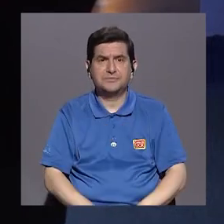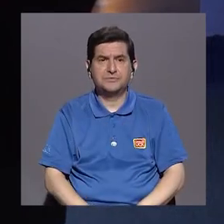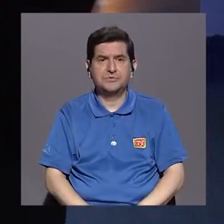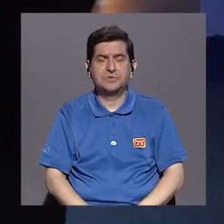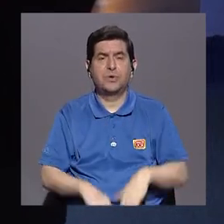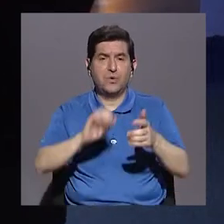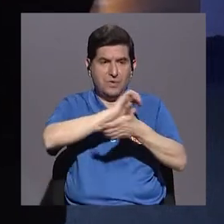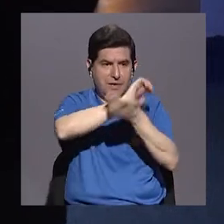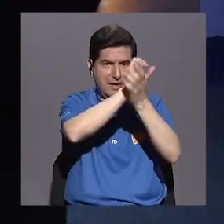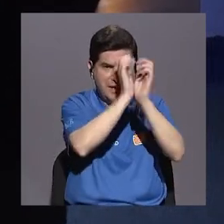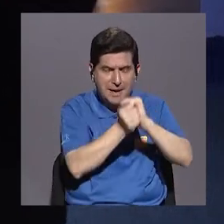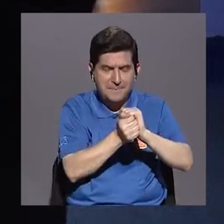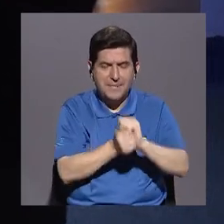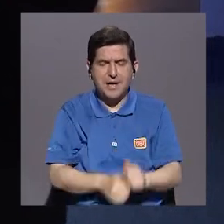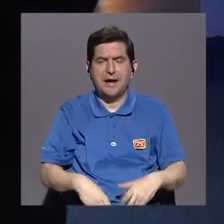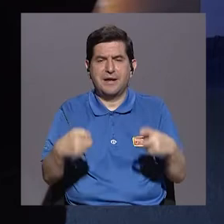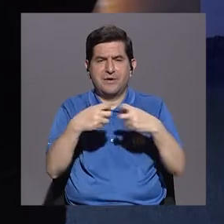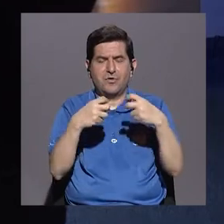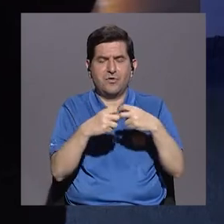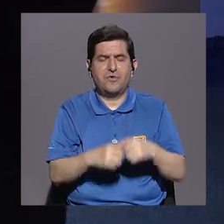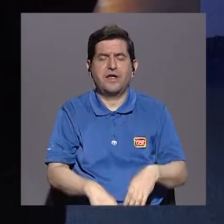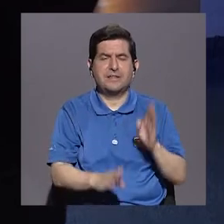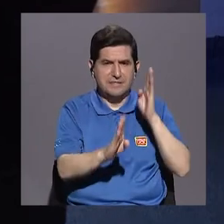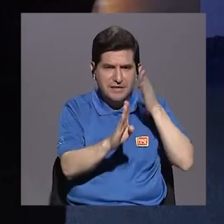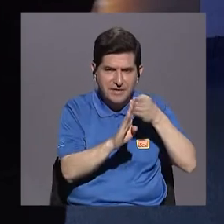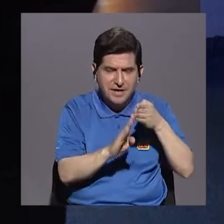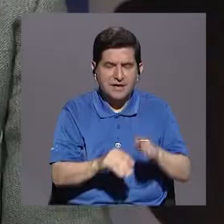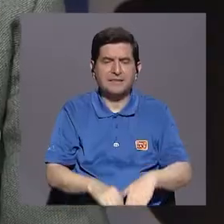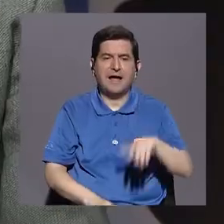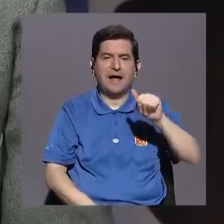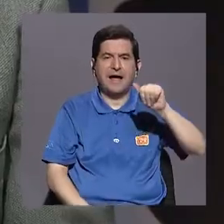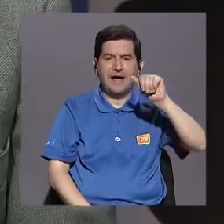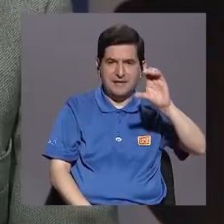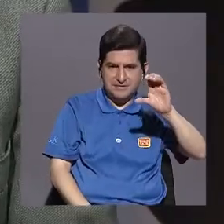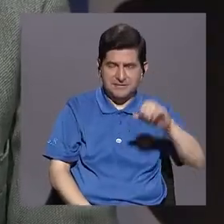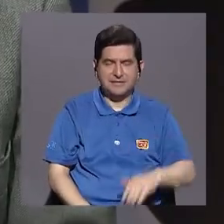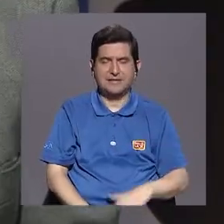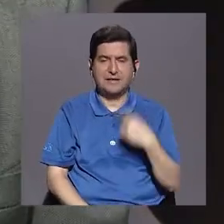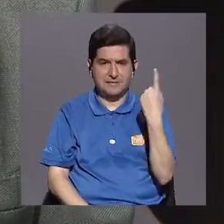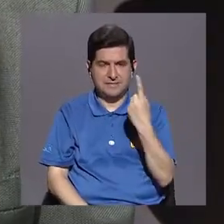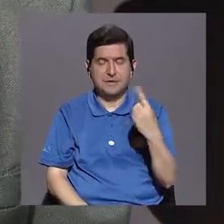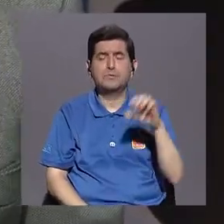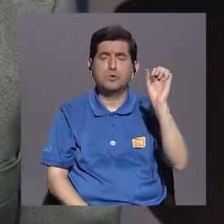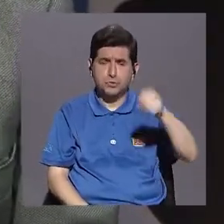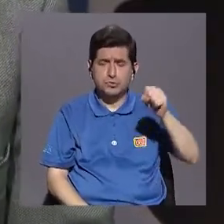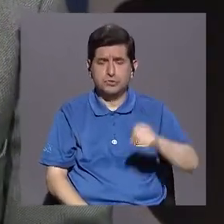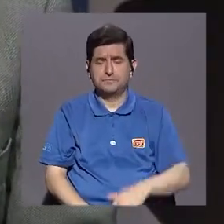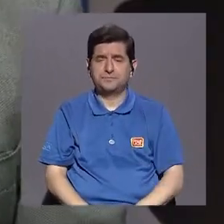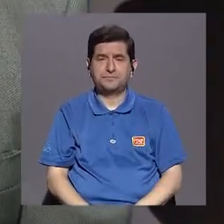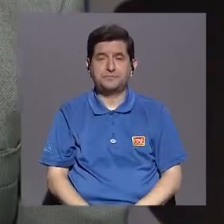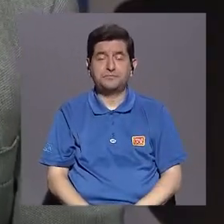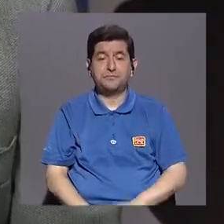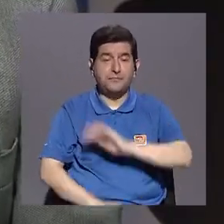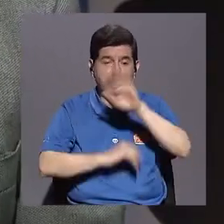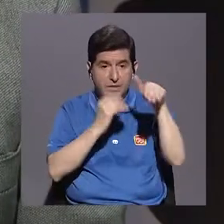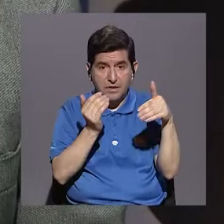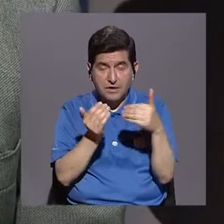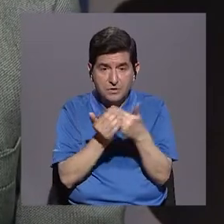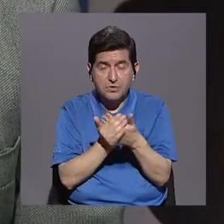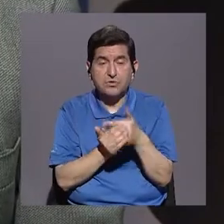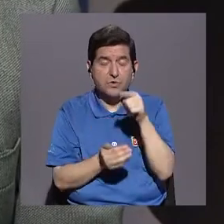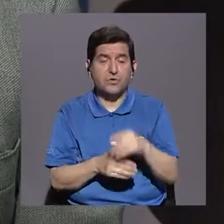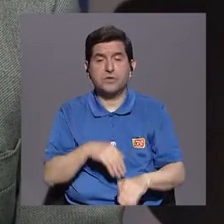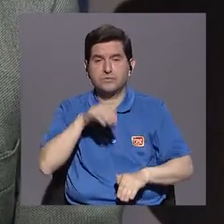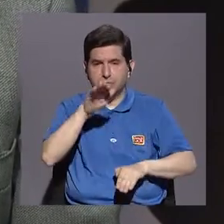convertir la corriente directa en corriente al correr moderna siempre y allí y en todos estos pasos intermedios